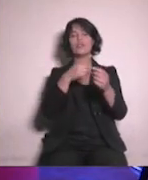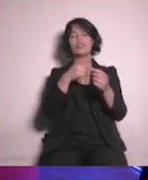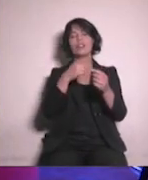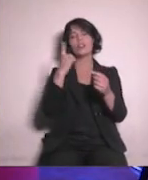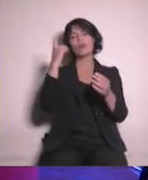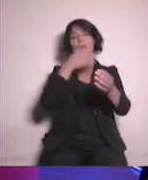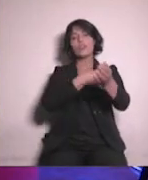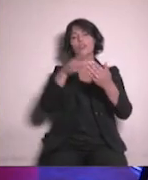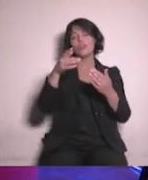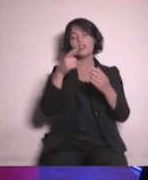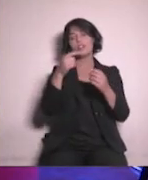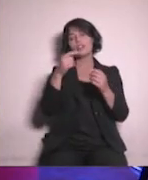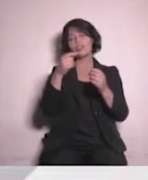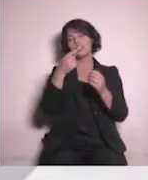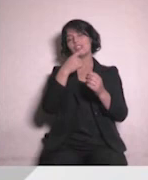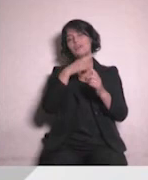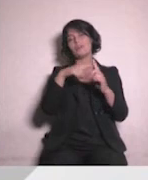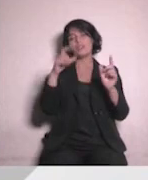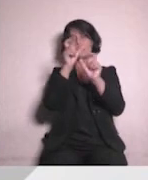de una vez.